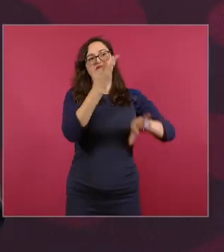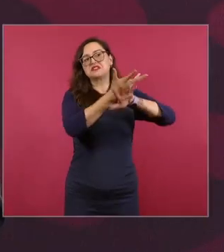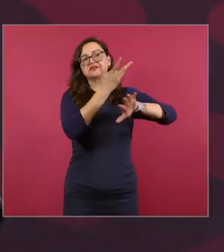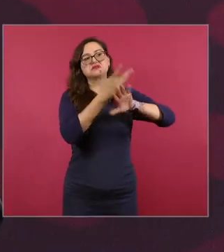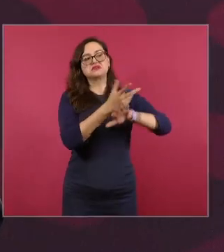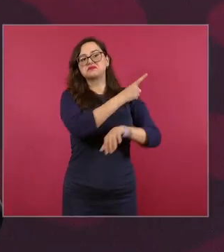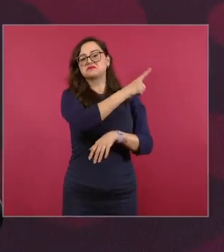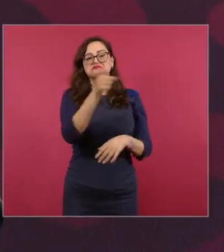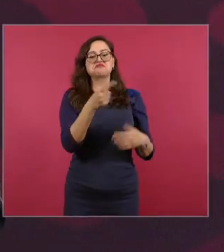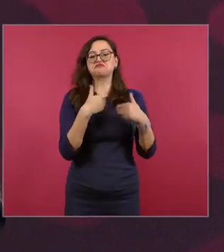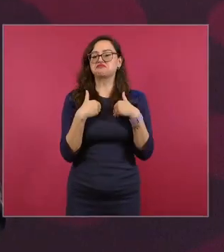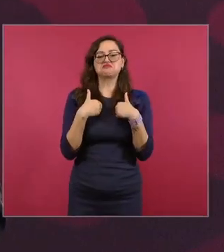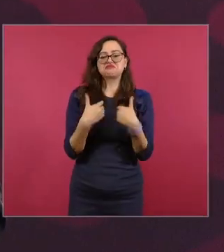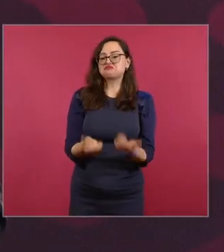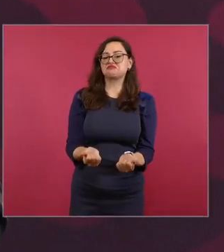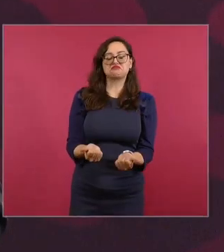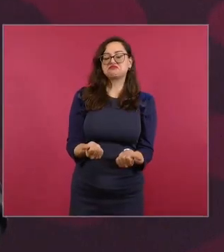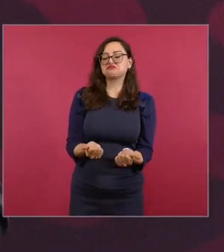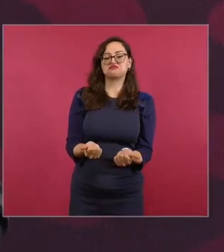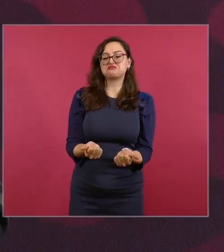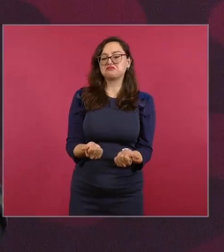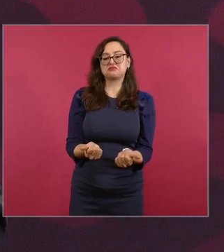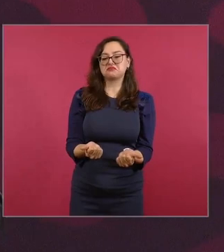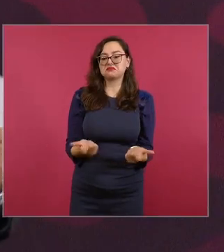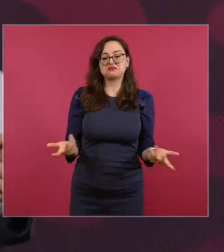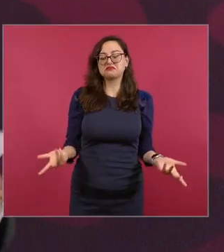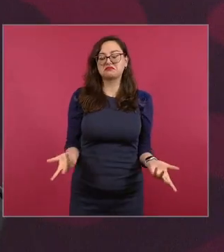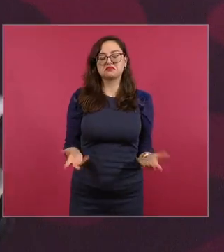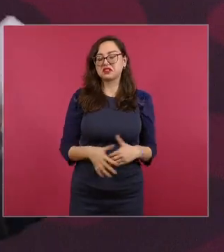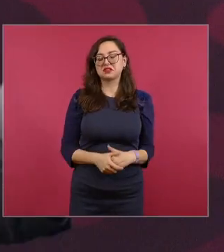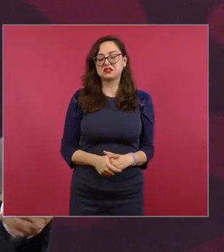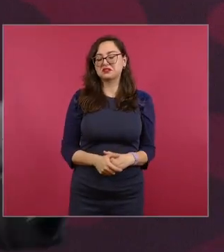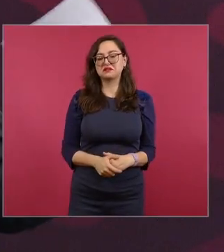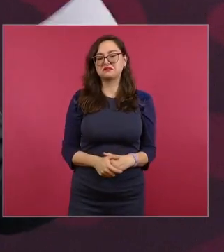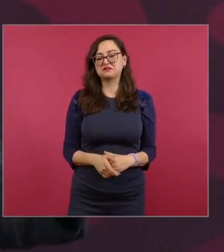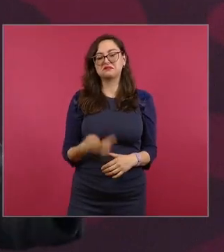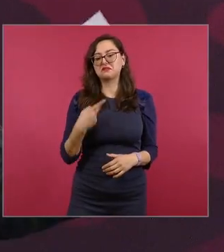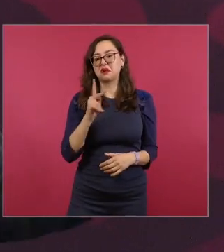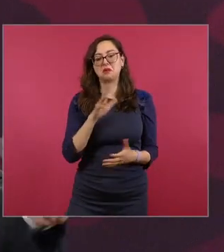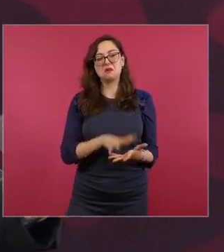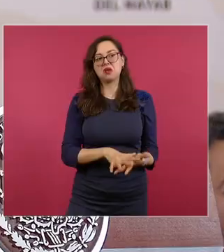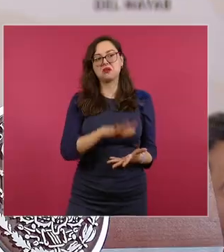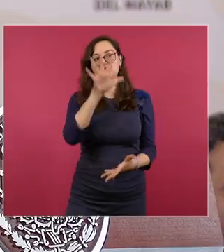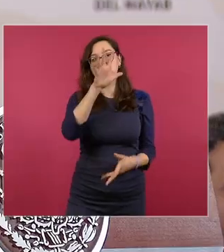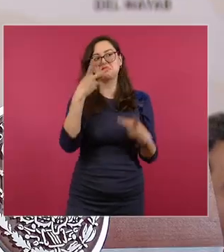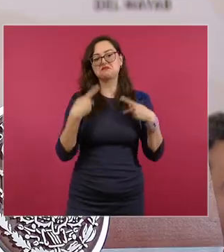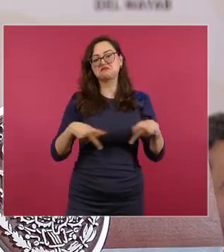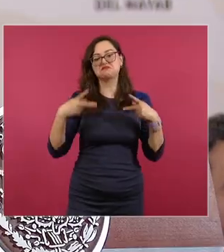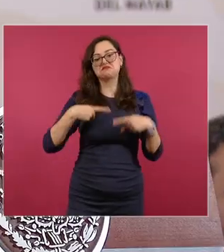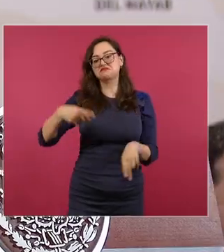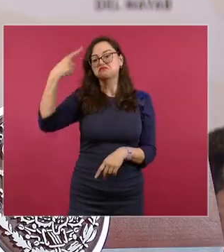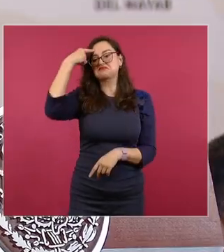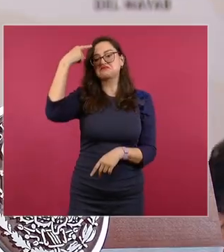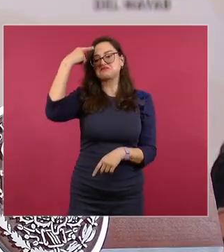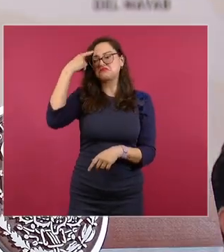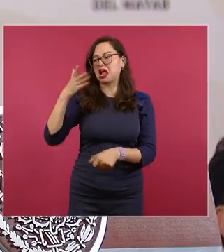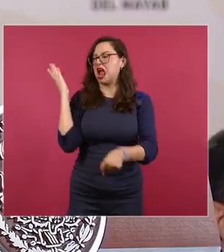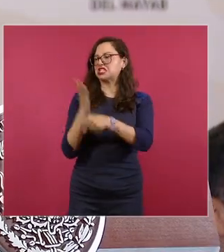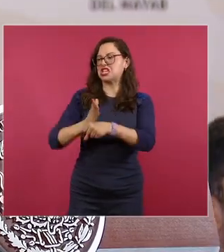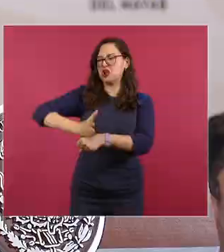porque allá, no todos, pero lo que predomina es lo